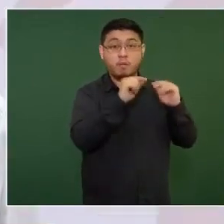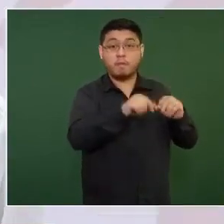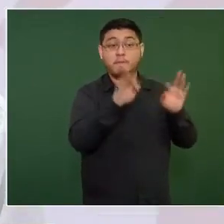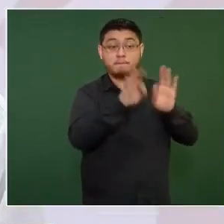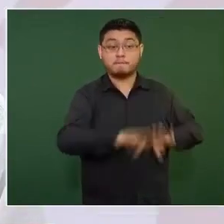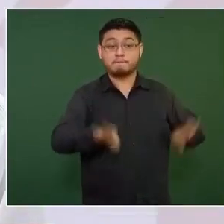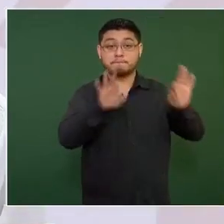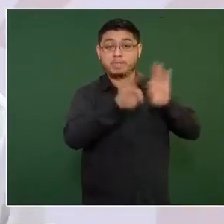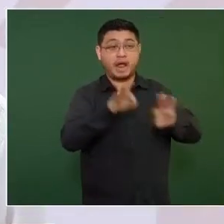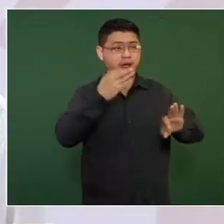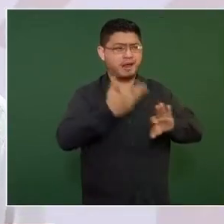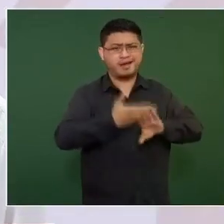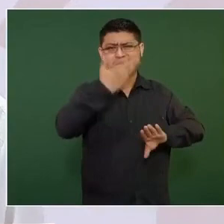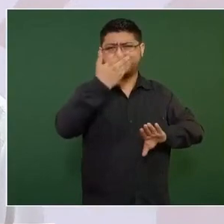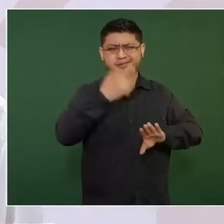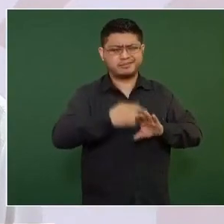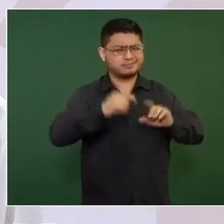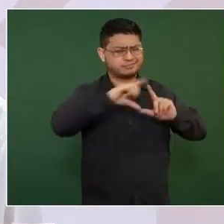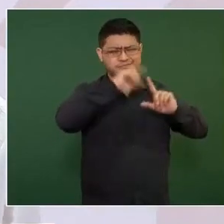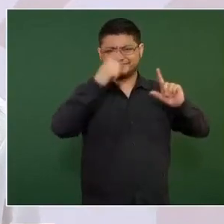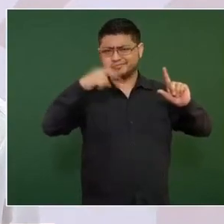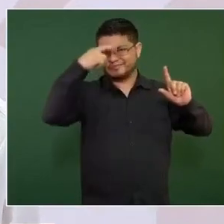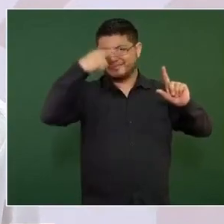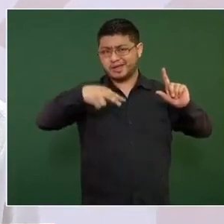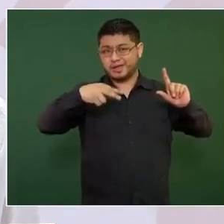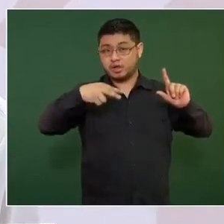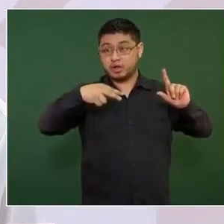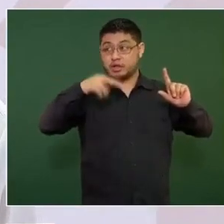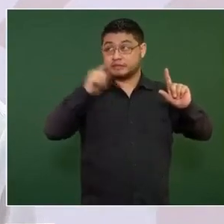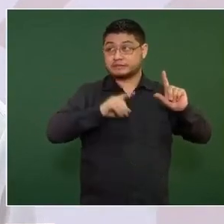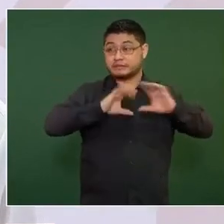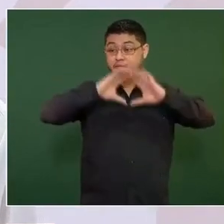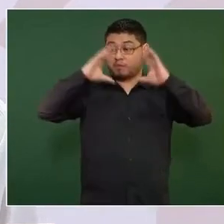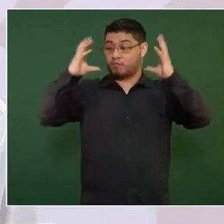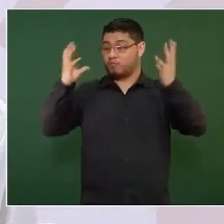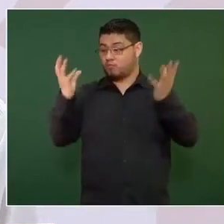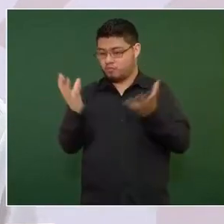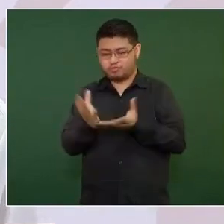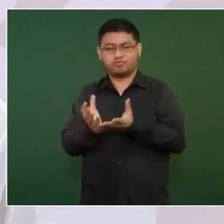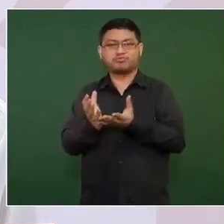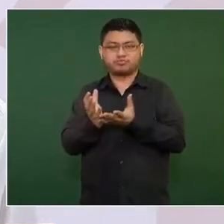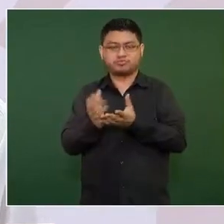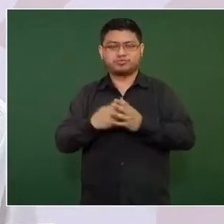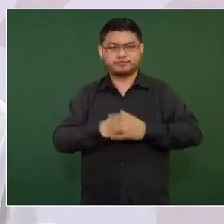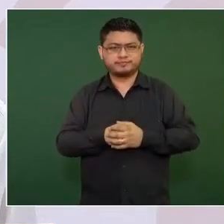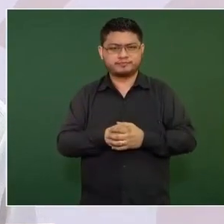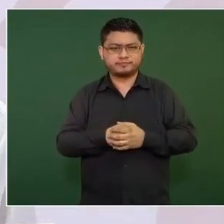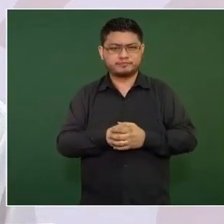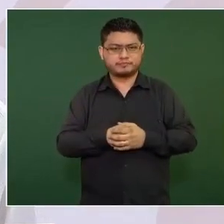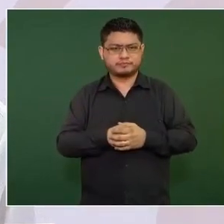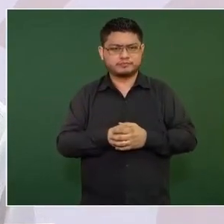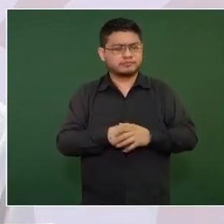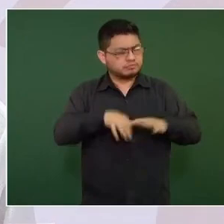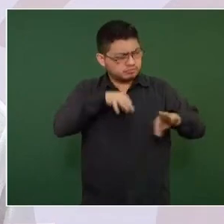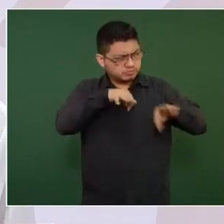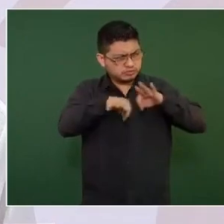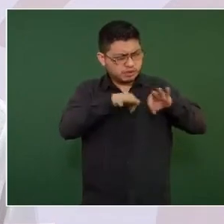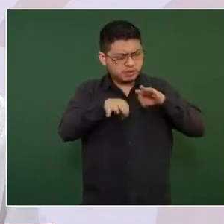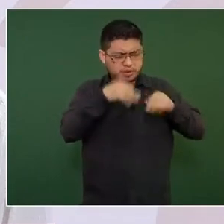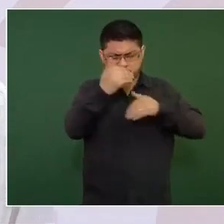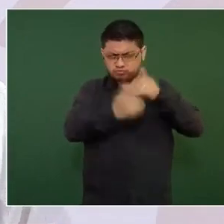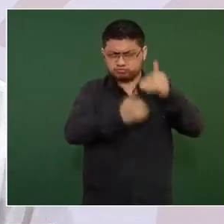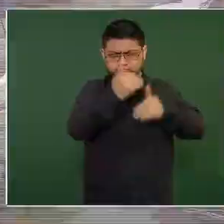de México y de los más importantes del mundo. La labor editorial continúa su